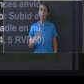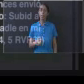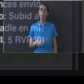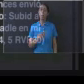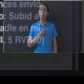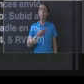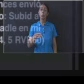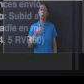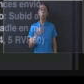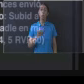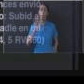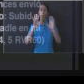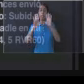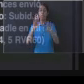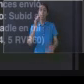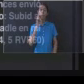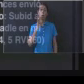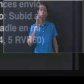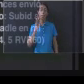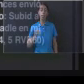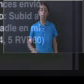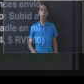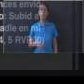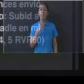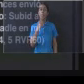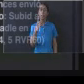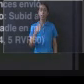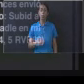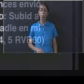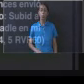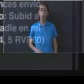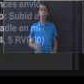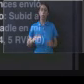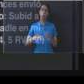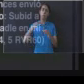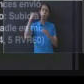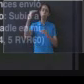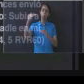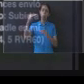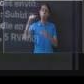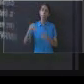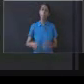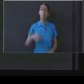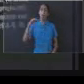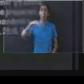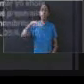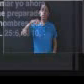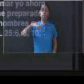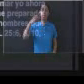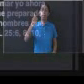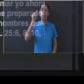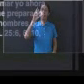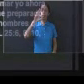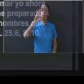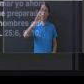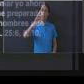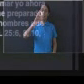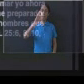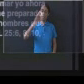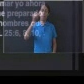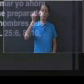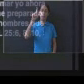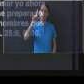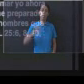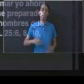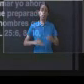Y le dijo, envió diez jóvenes y le dijo, subida a Carmel y a Naval y saludalo en mi nombre. Y decirle así, sea paz